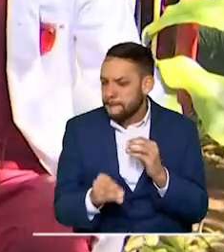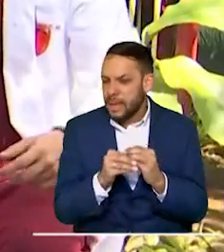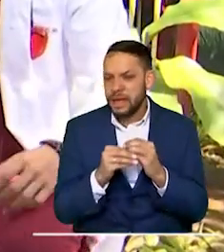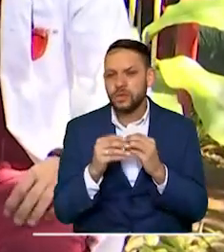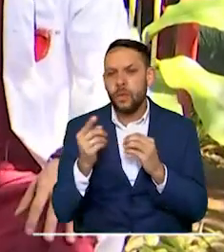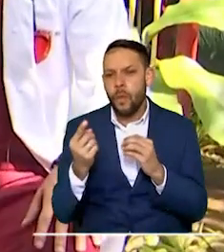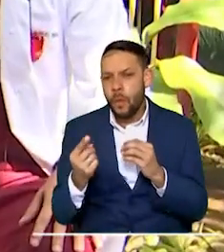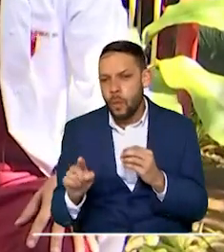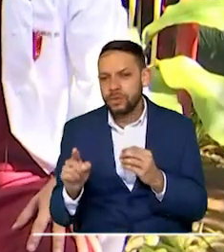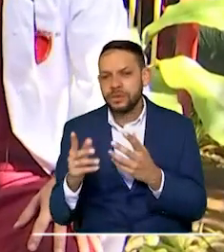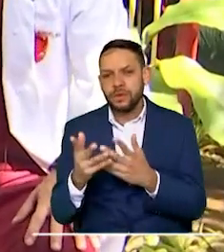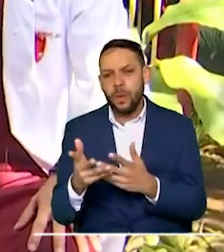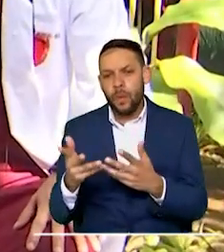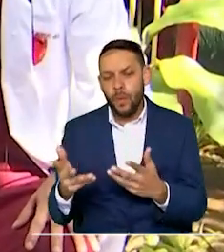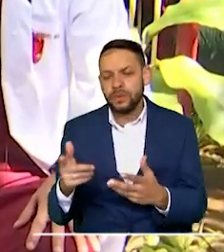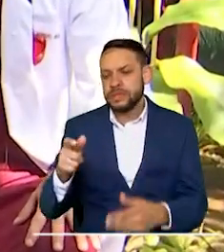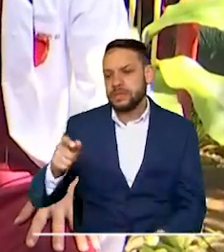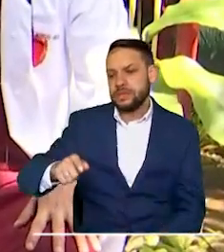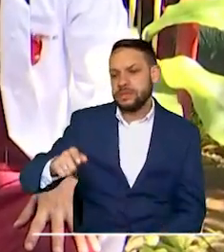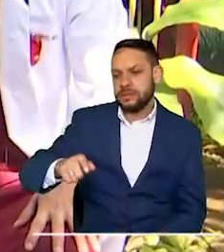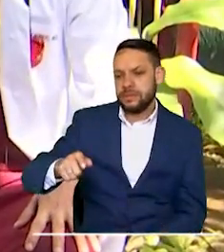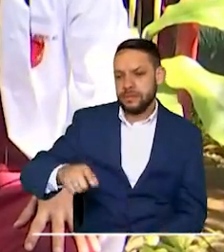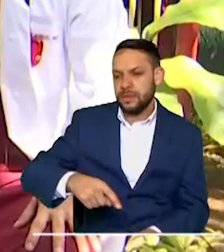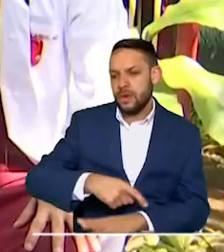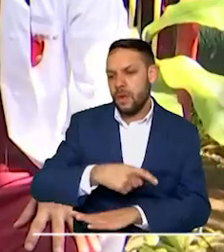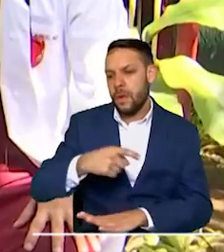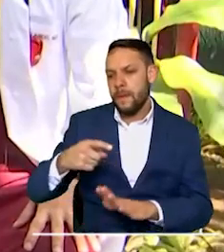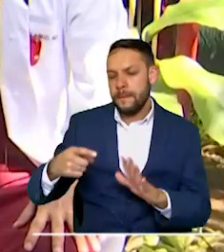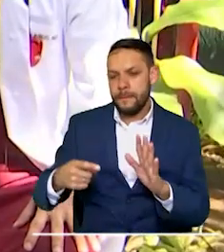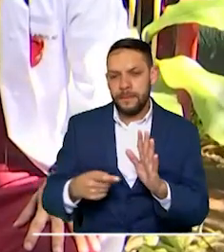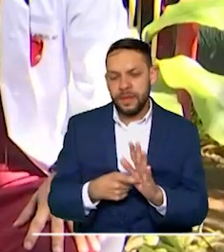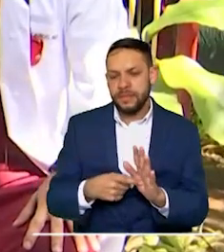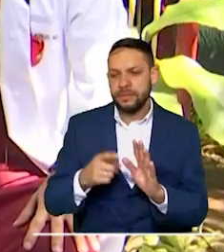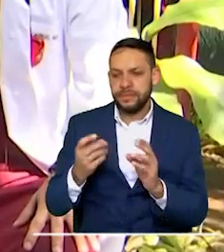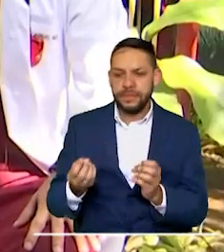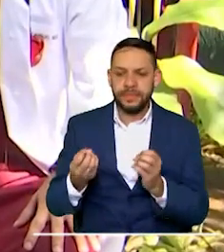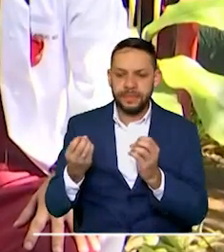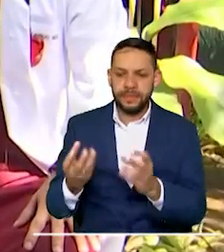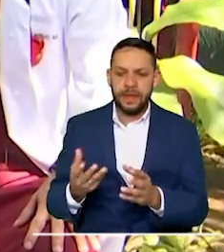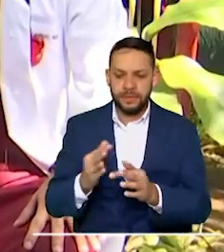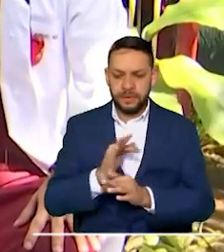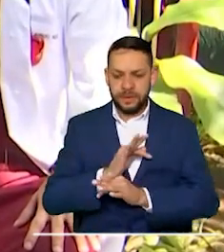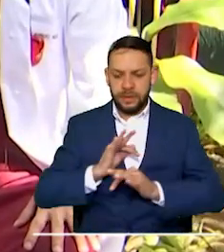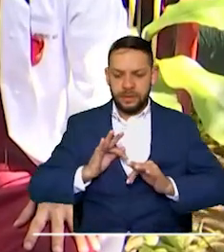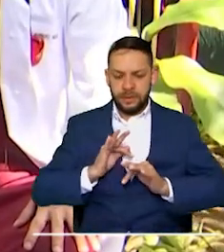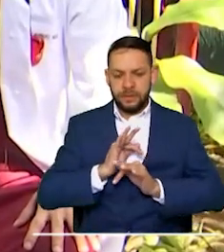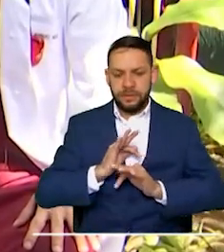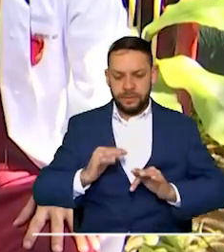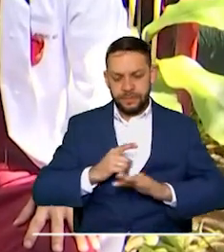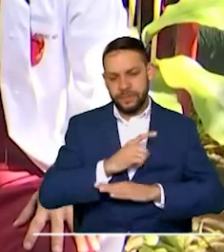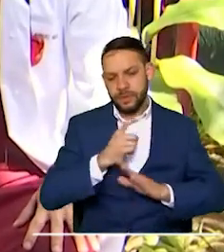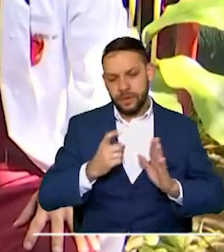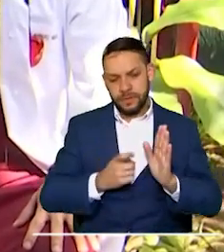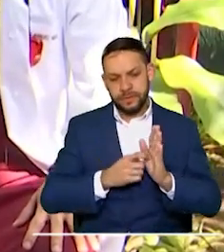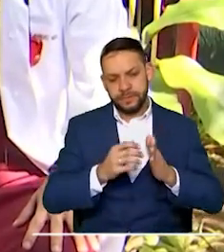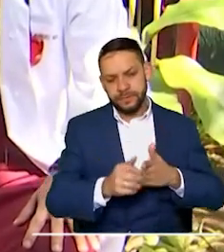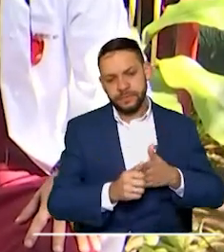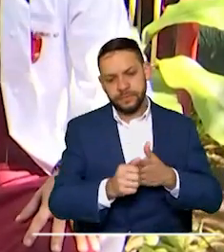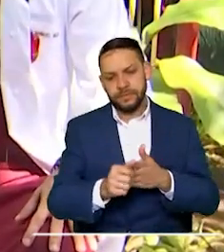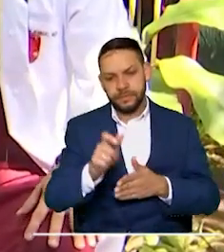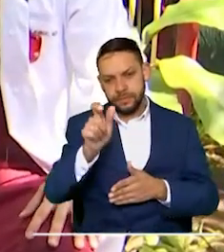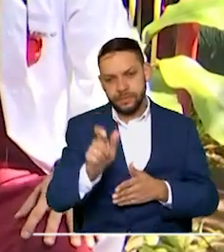exámenes diagnósticos para tener un buen diagnóstico y poder realmente darle el tratamiento más indicado al